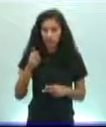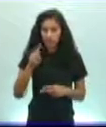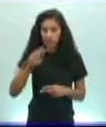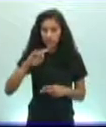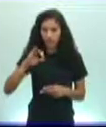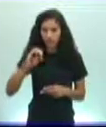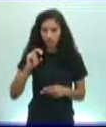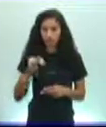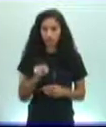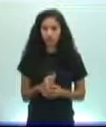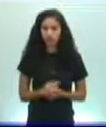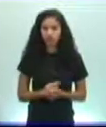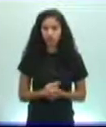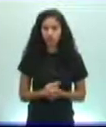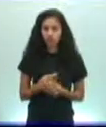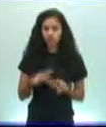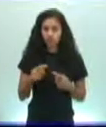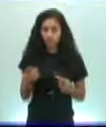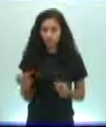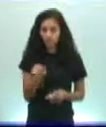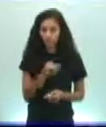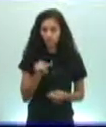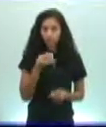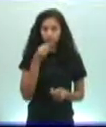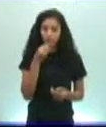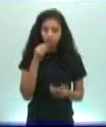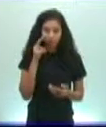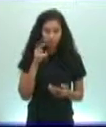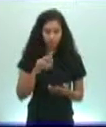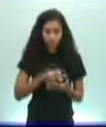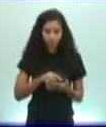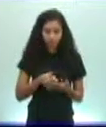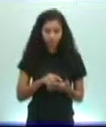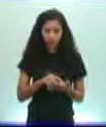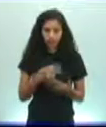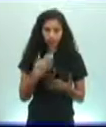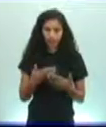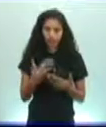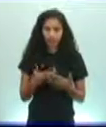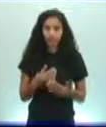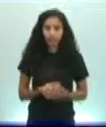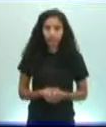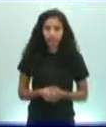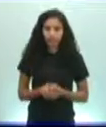cubo. Y también con la calculadora vamos a comprobarlo.